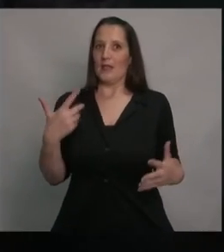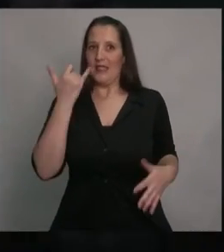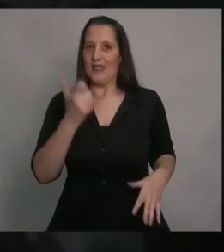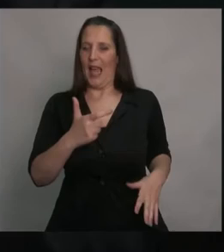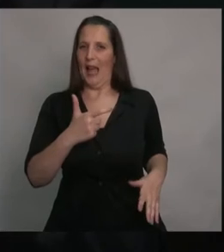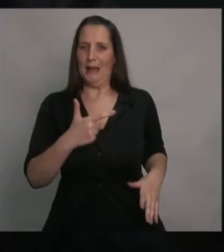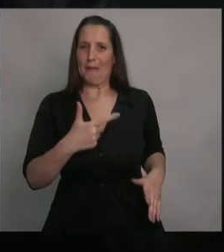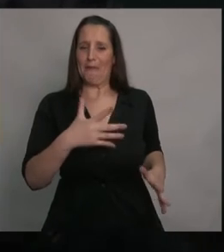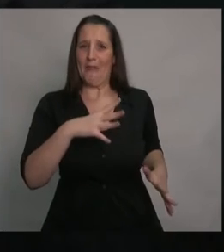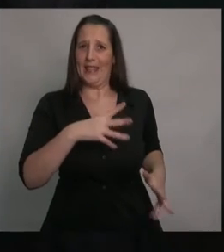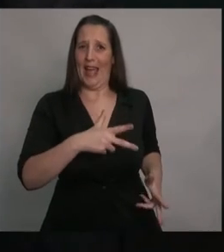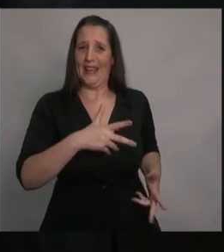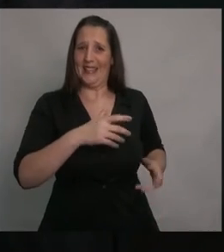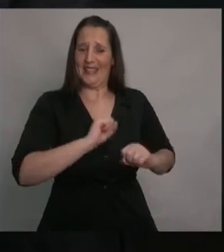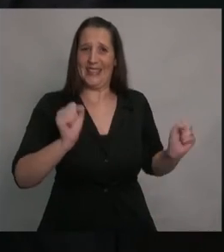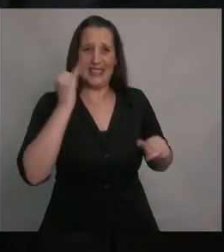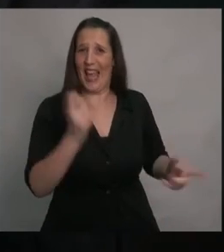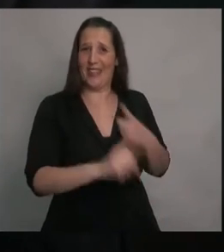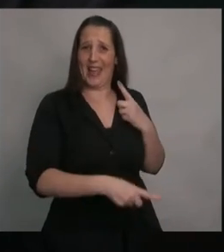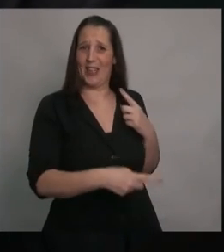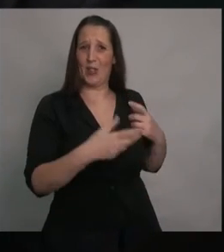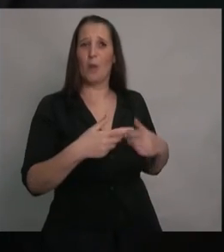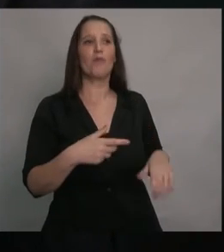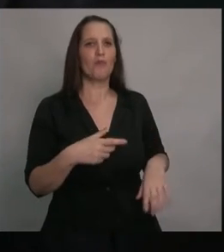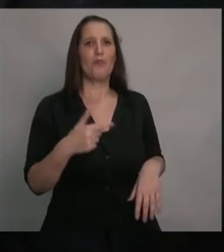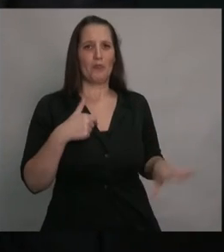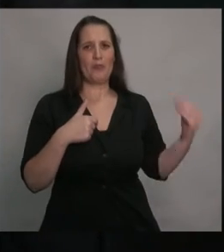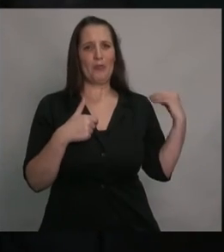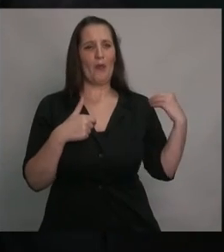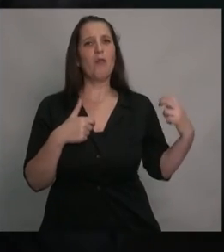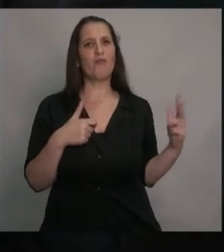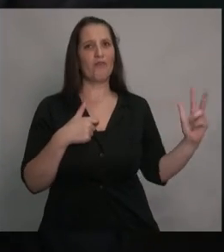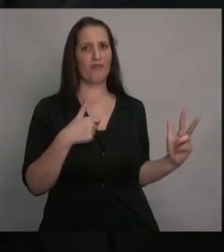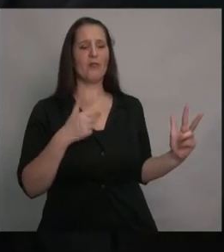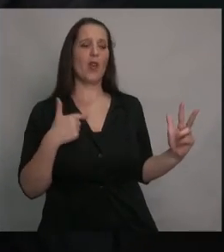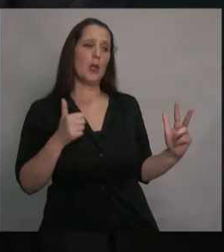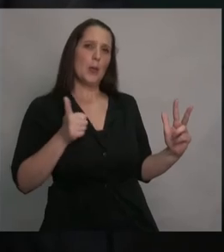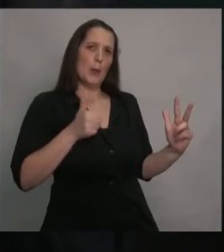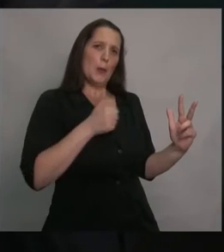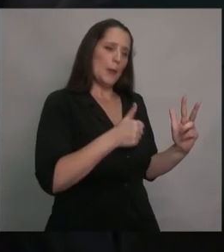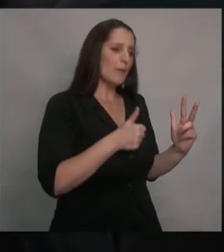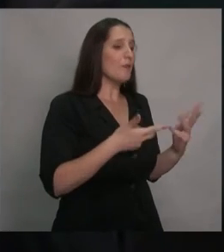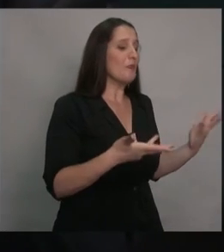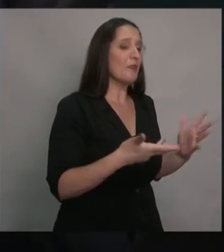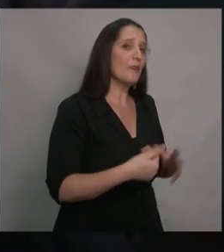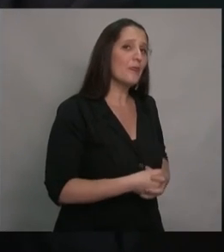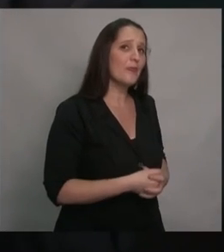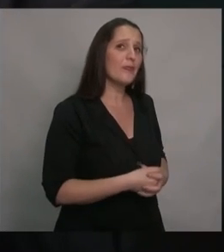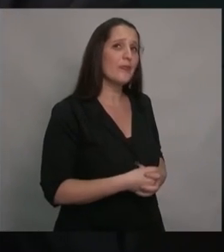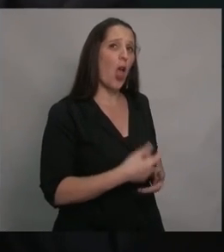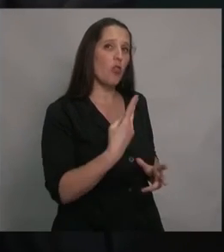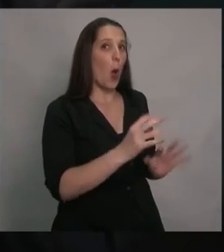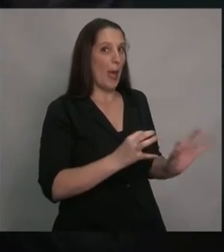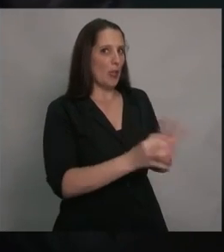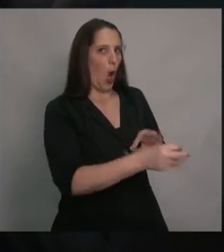porque me está faltando respeto. Entonces me acerco, como veo que son tres contra uno, bueno, dejé. Me quedé como a